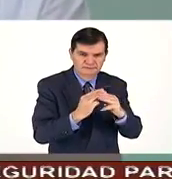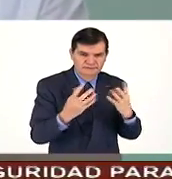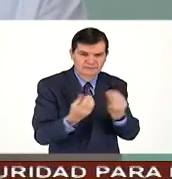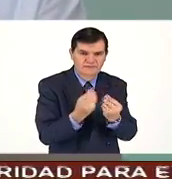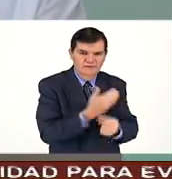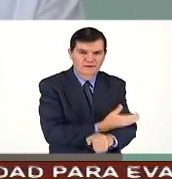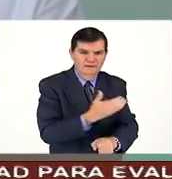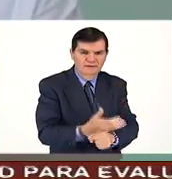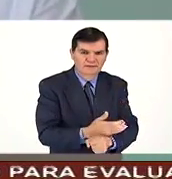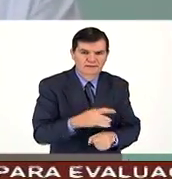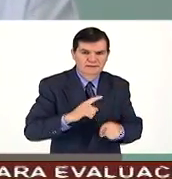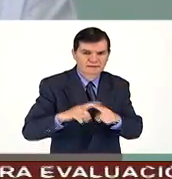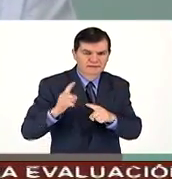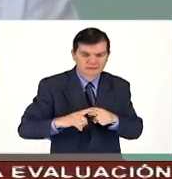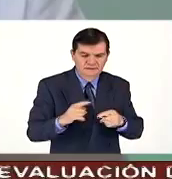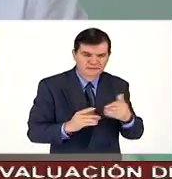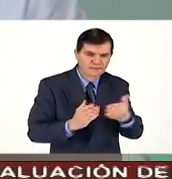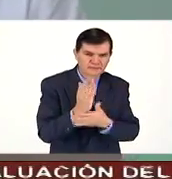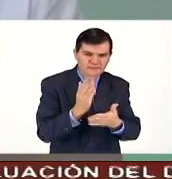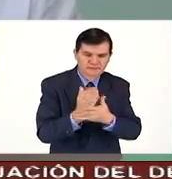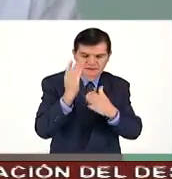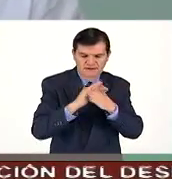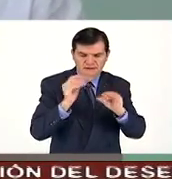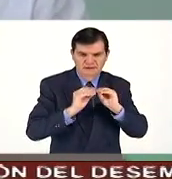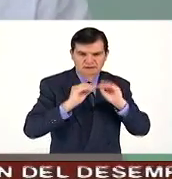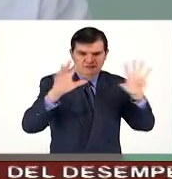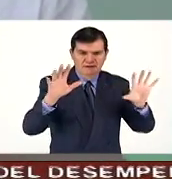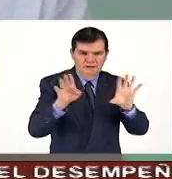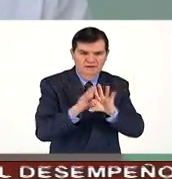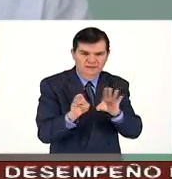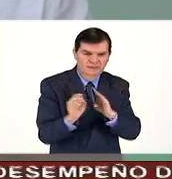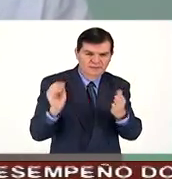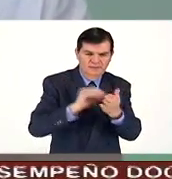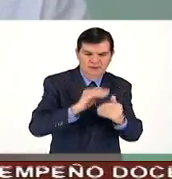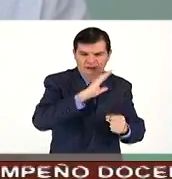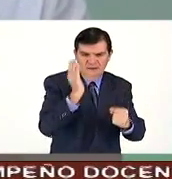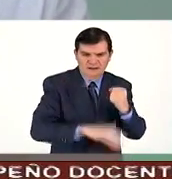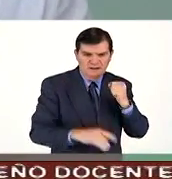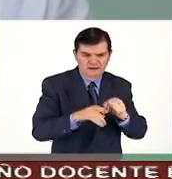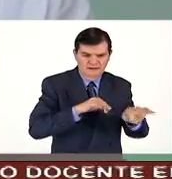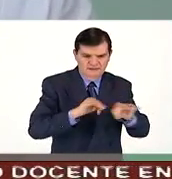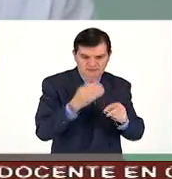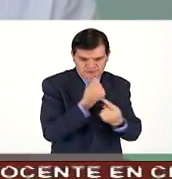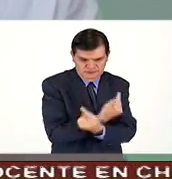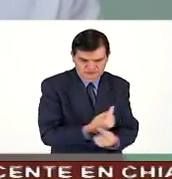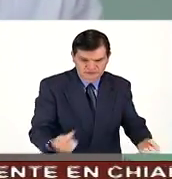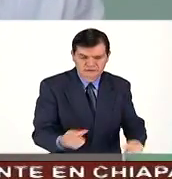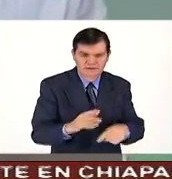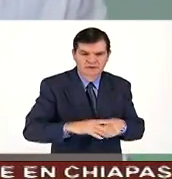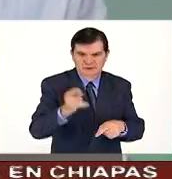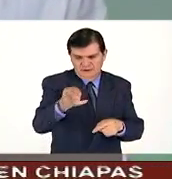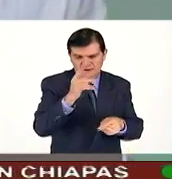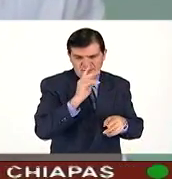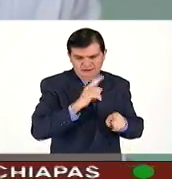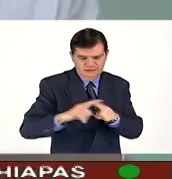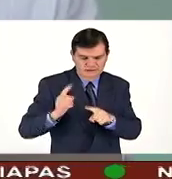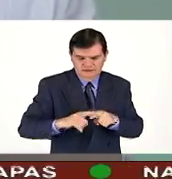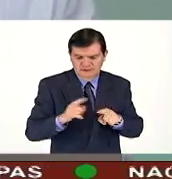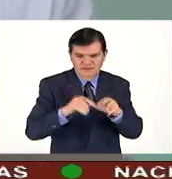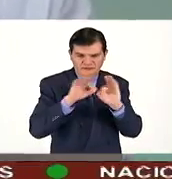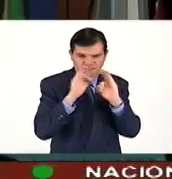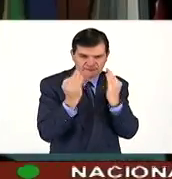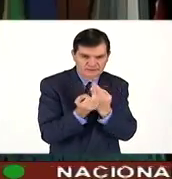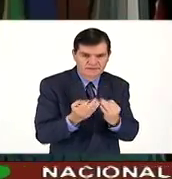Acompañado de metas muy claras, como poner fin al trabajo infantil de todas sus